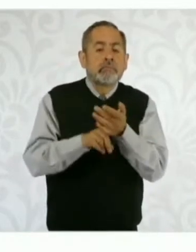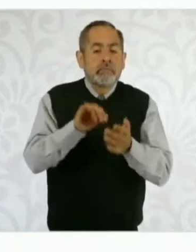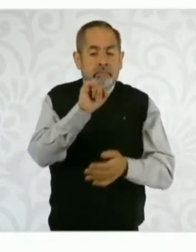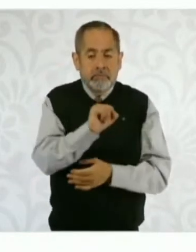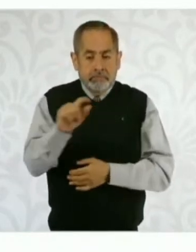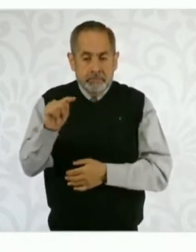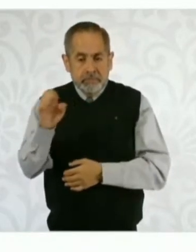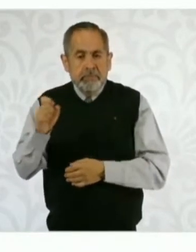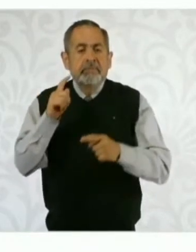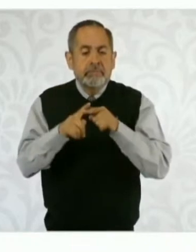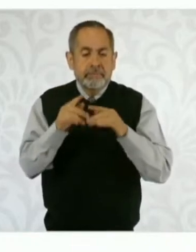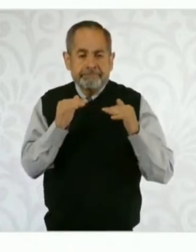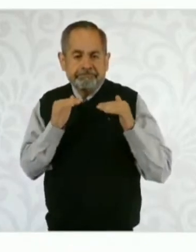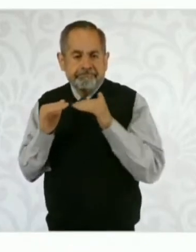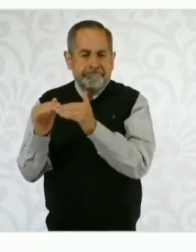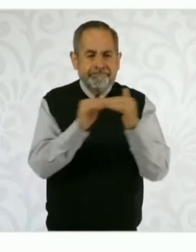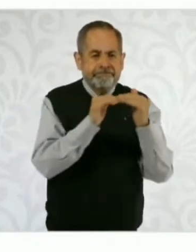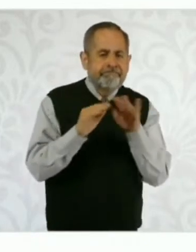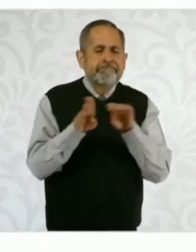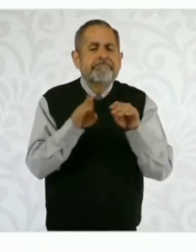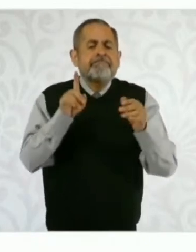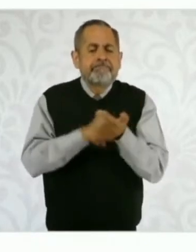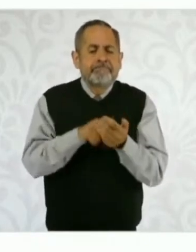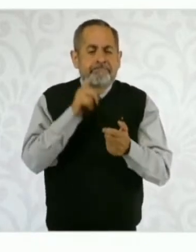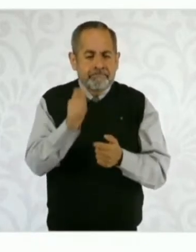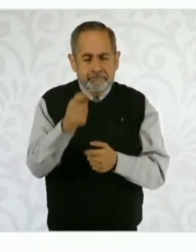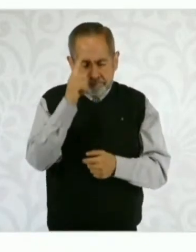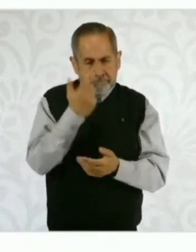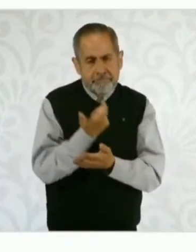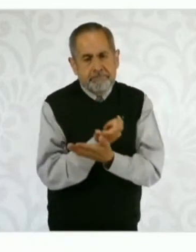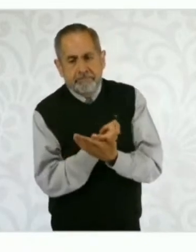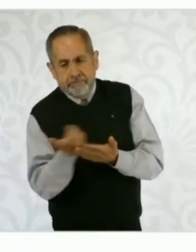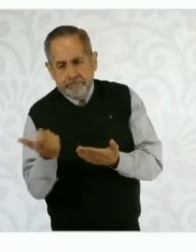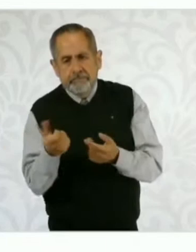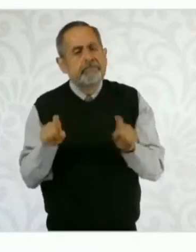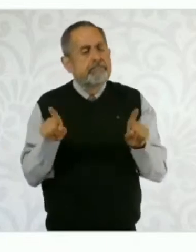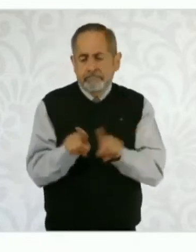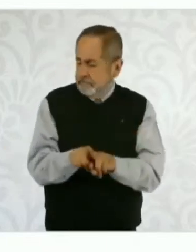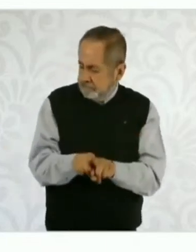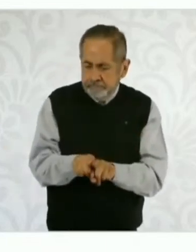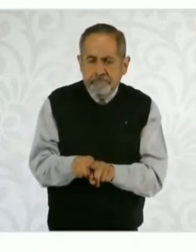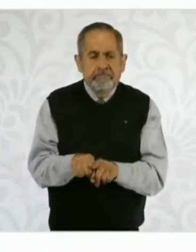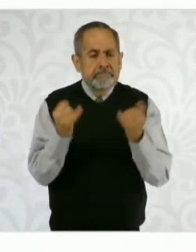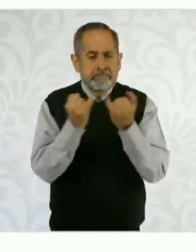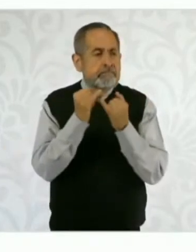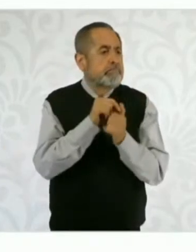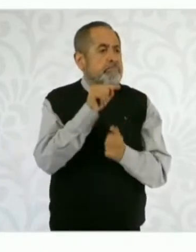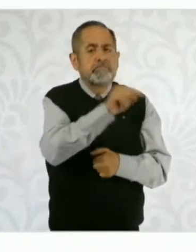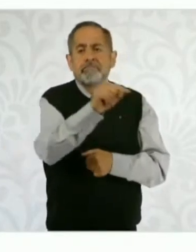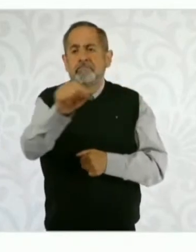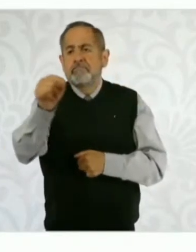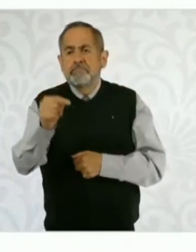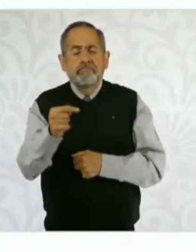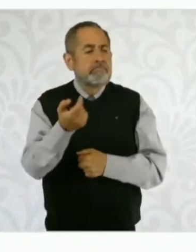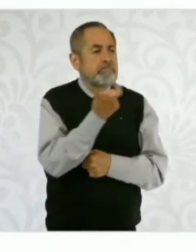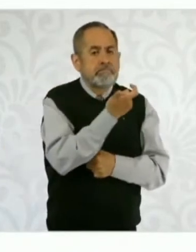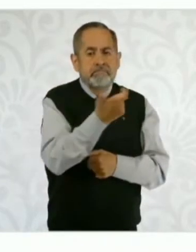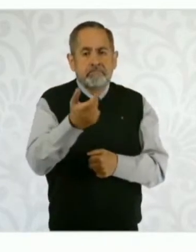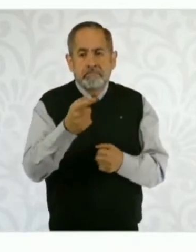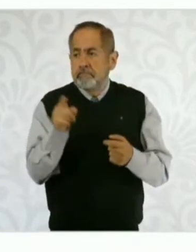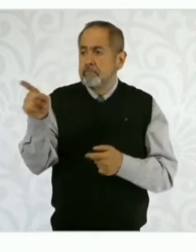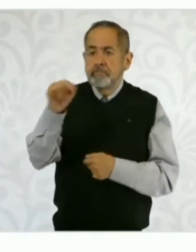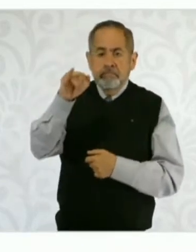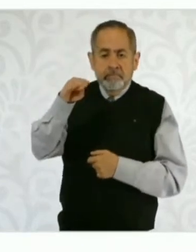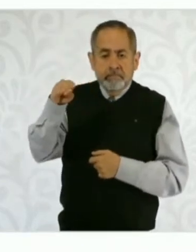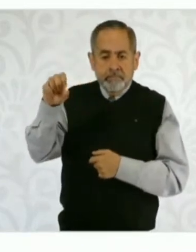la homologación en el salario de del personal del ISSSTE con el